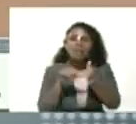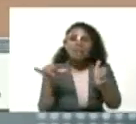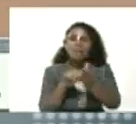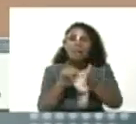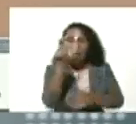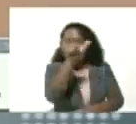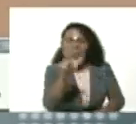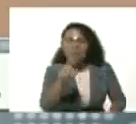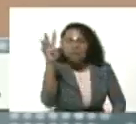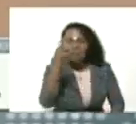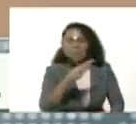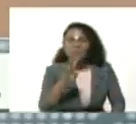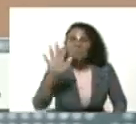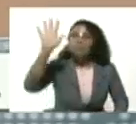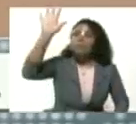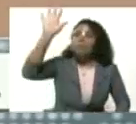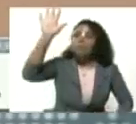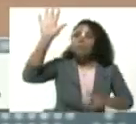Guayana Esequiba? Levante la mano.